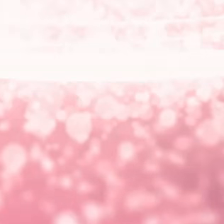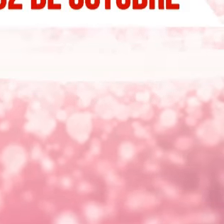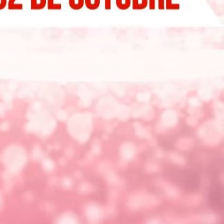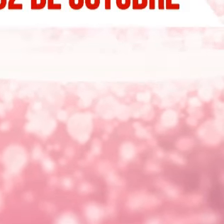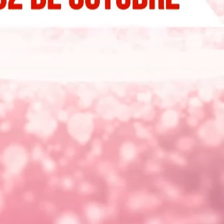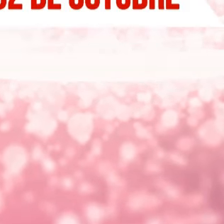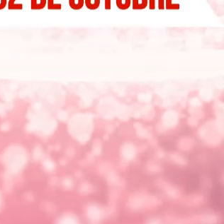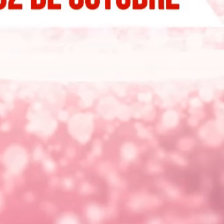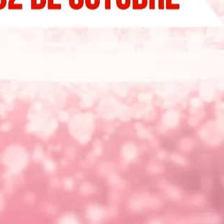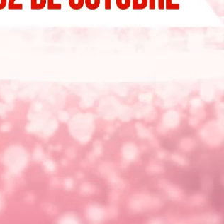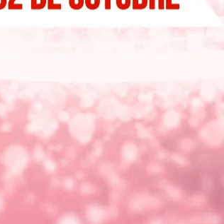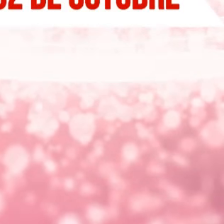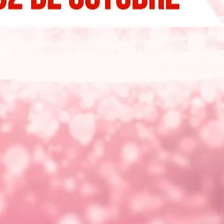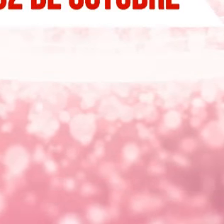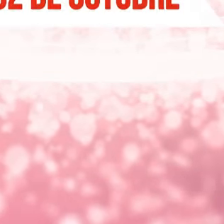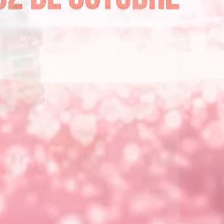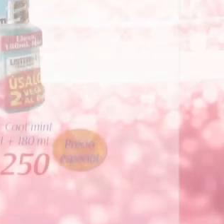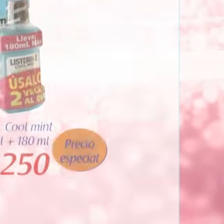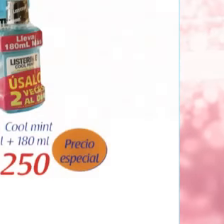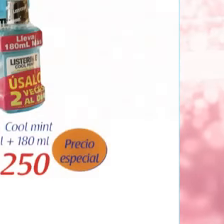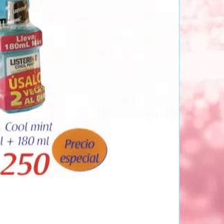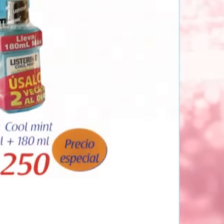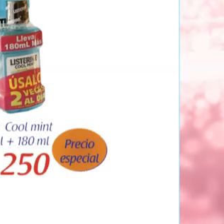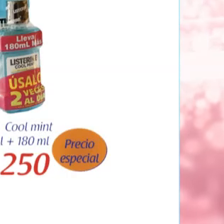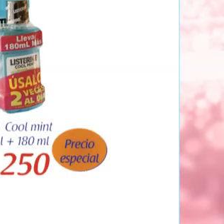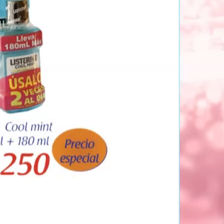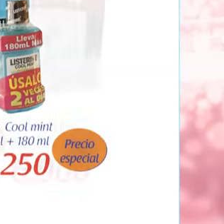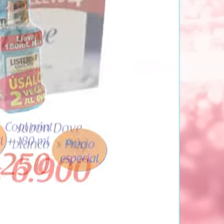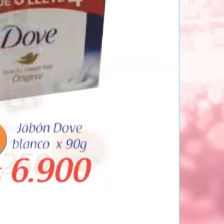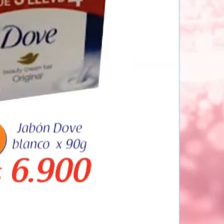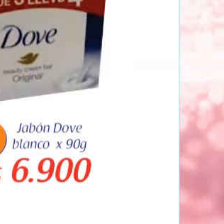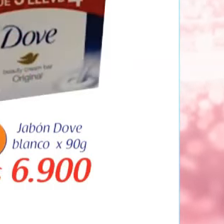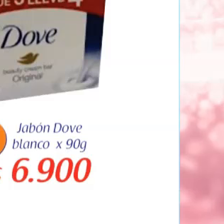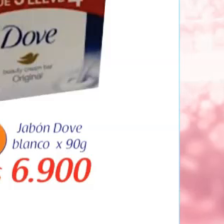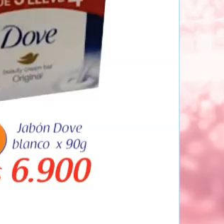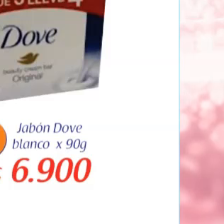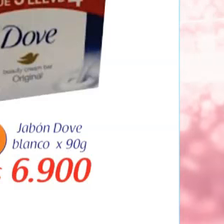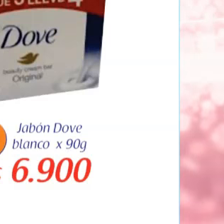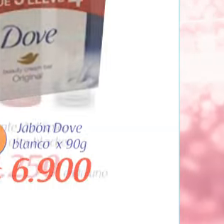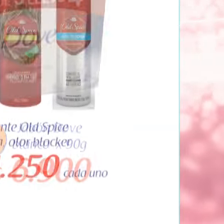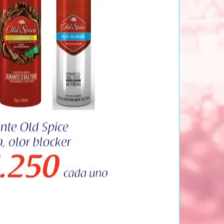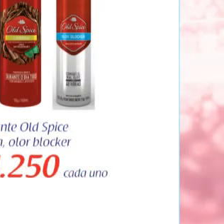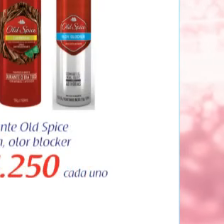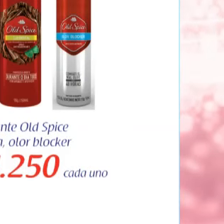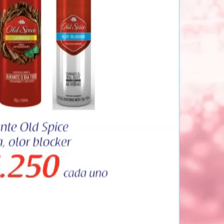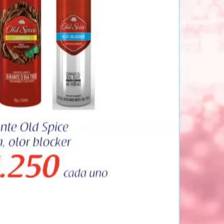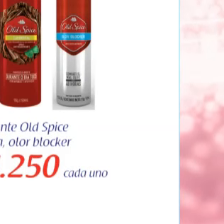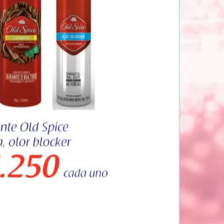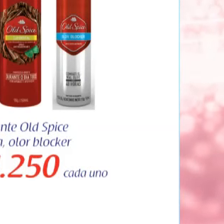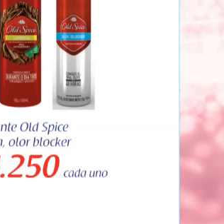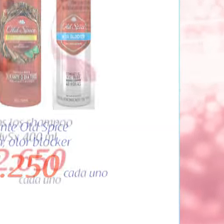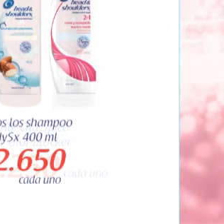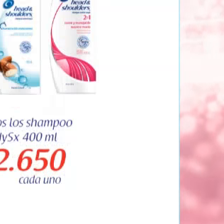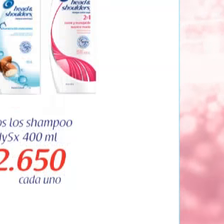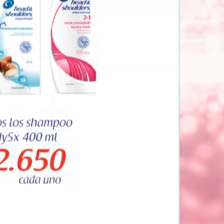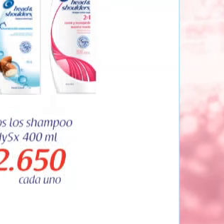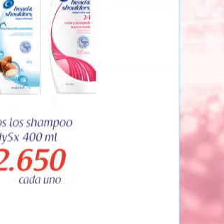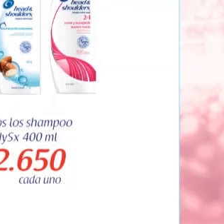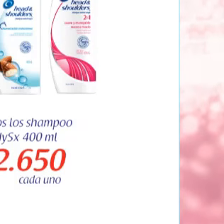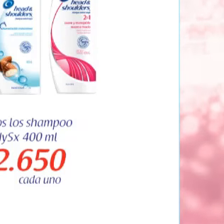Del 17 de septiembre al 2 de octubre, descuentos, ofertas y promociones en todo el supermercado. Llegaron las